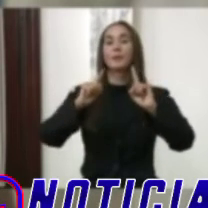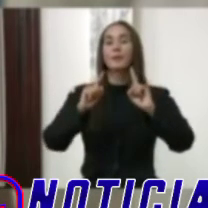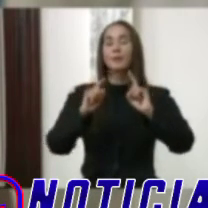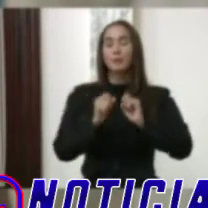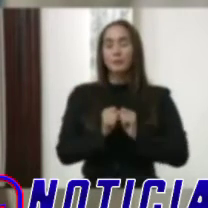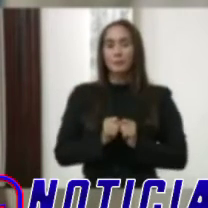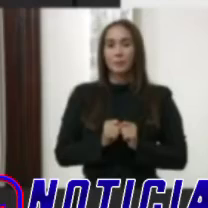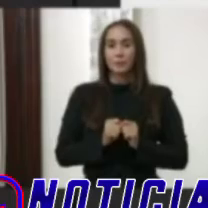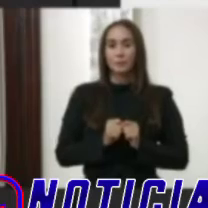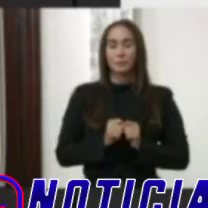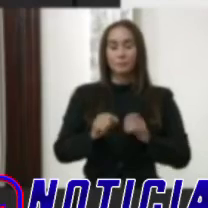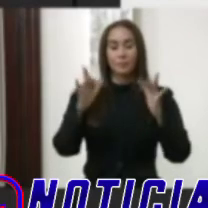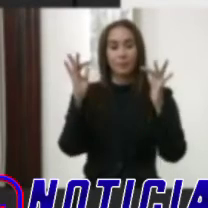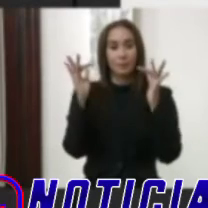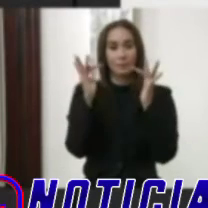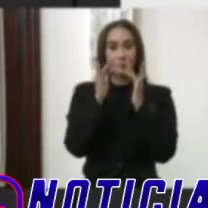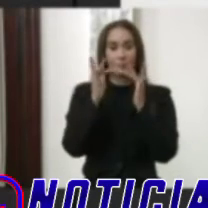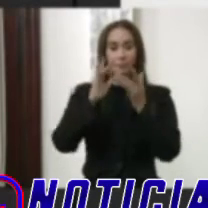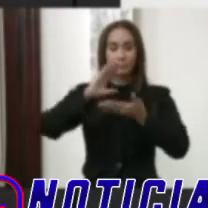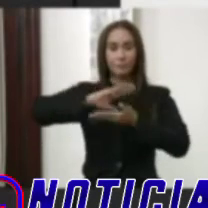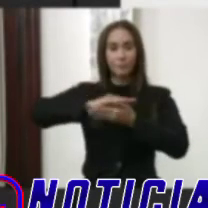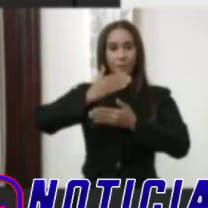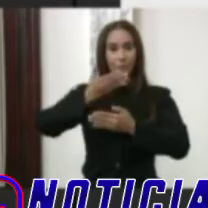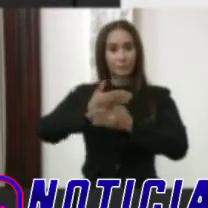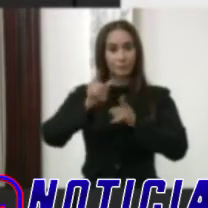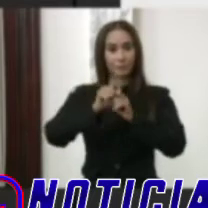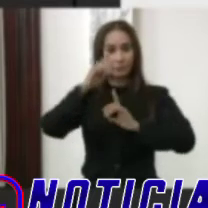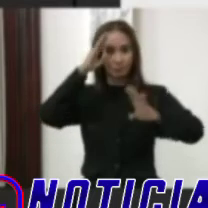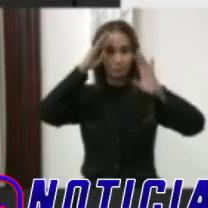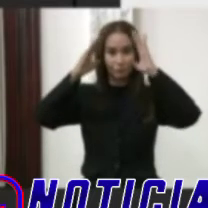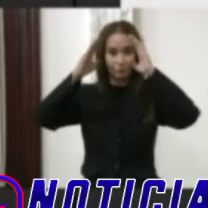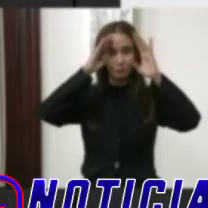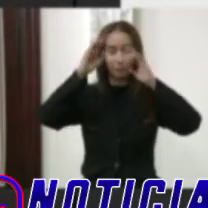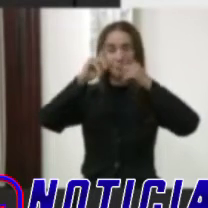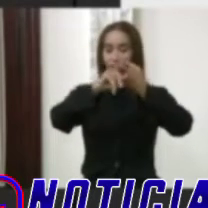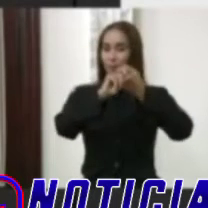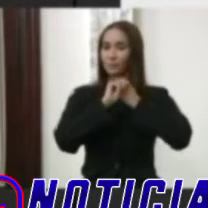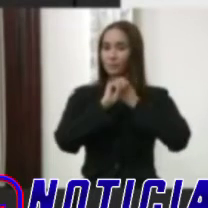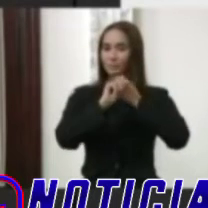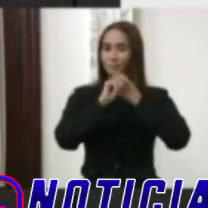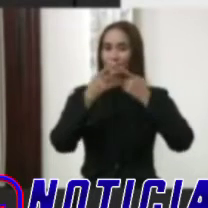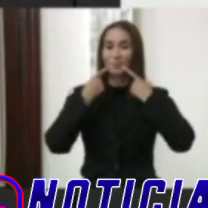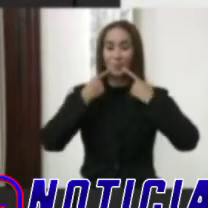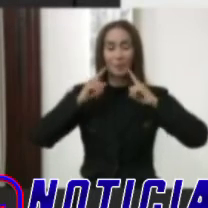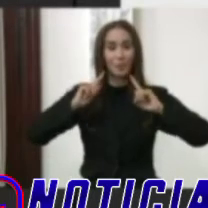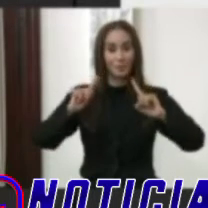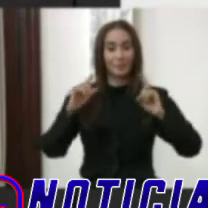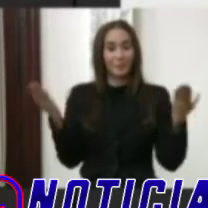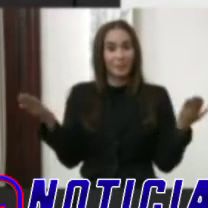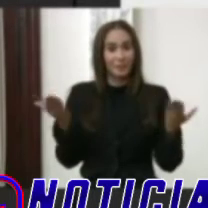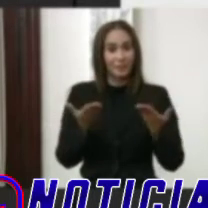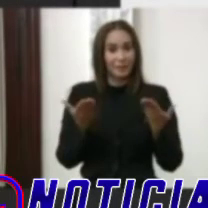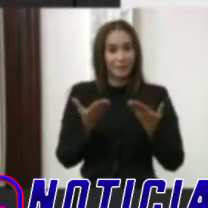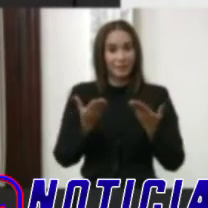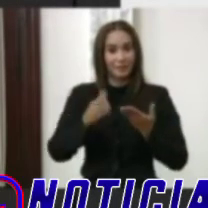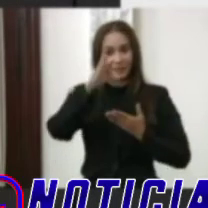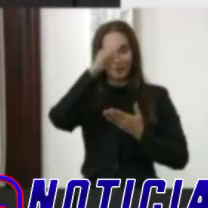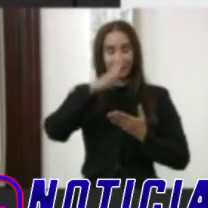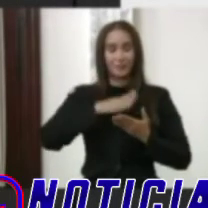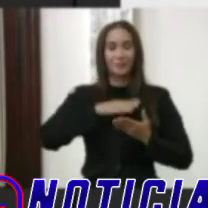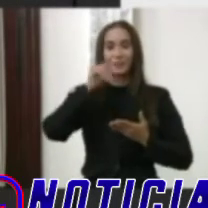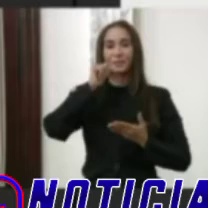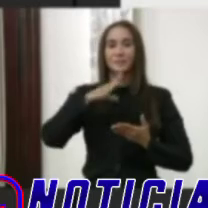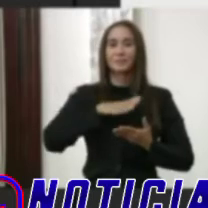bondades de la tecnología, y también saludamos a nuestros amigos de la prensa local que también se hacen presente, señoras y